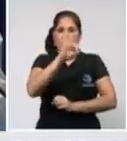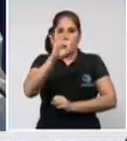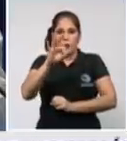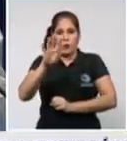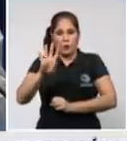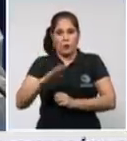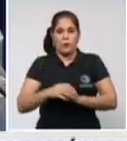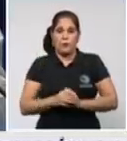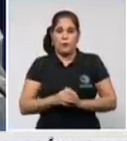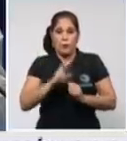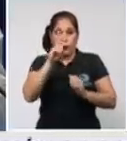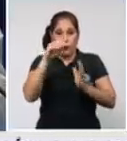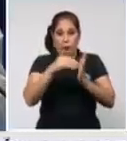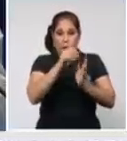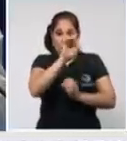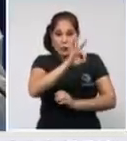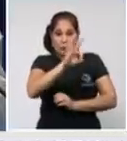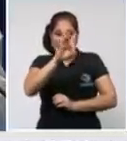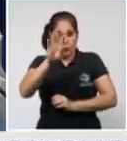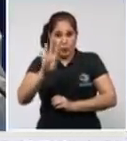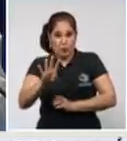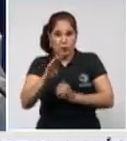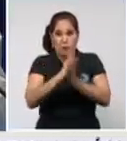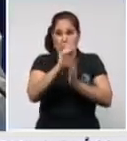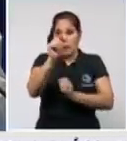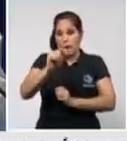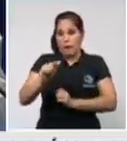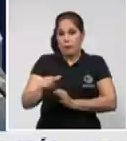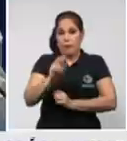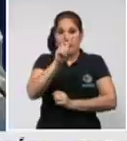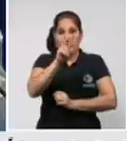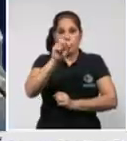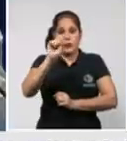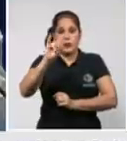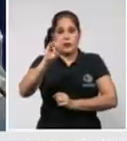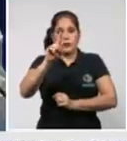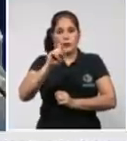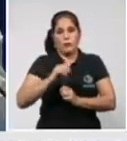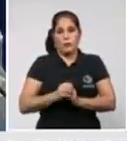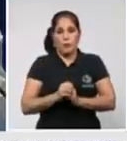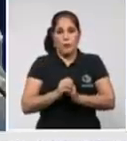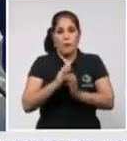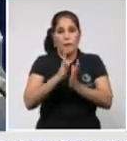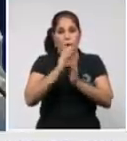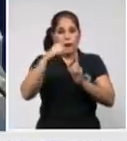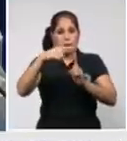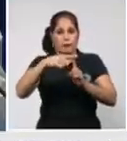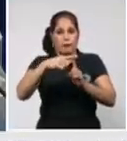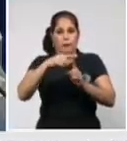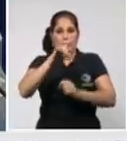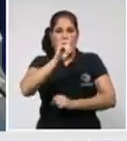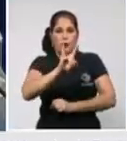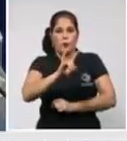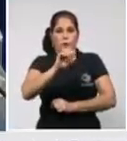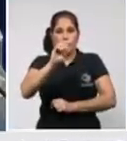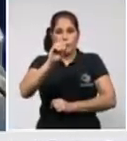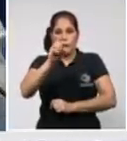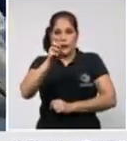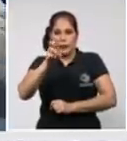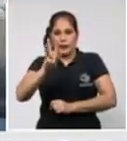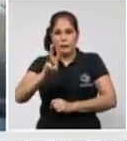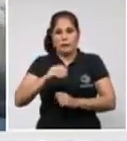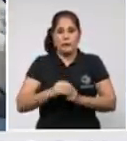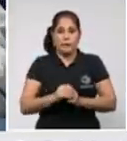2.884, de Mayabeque 261, de Matanzas 913,